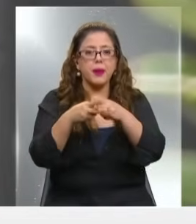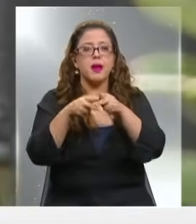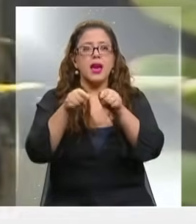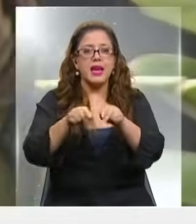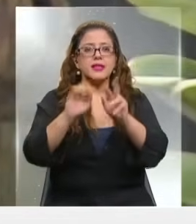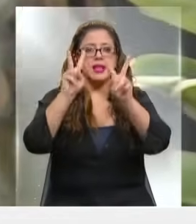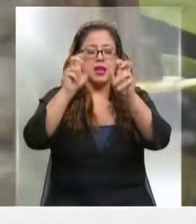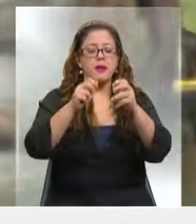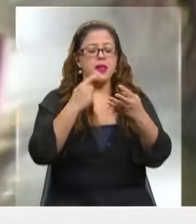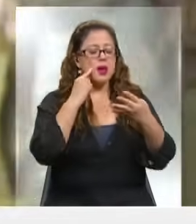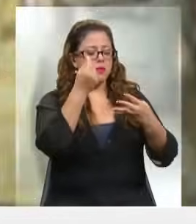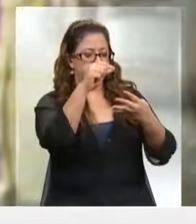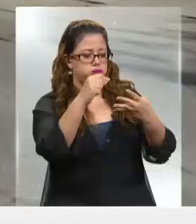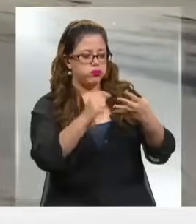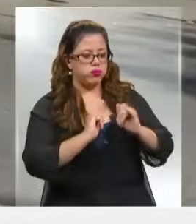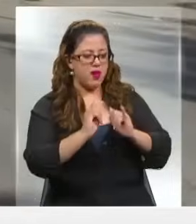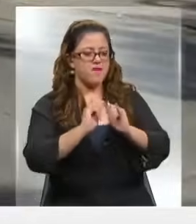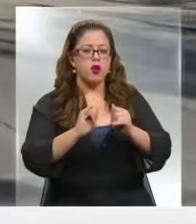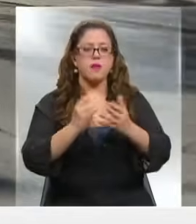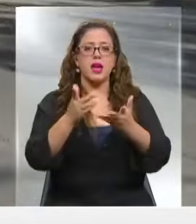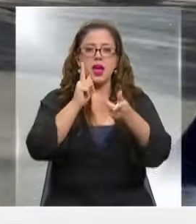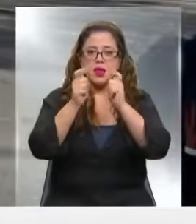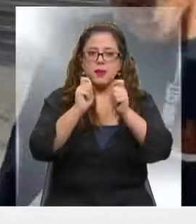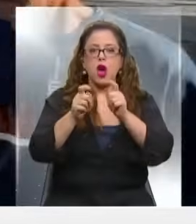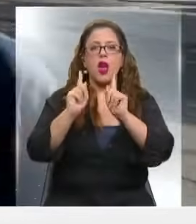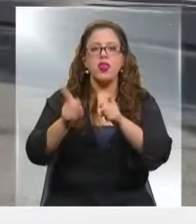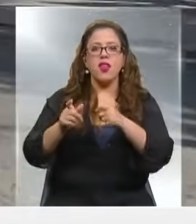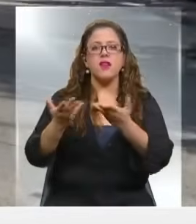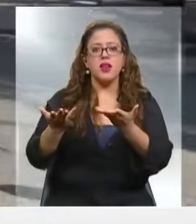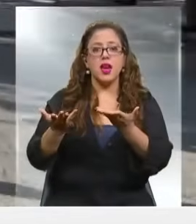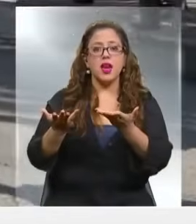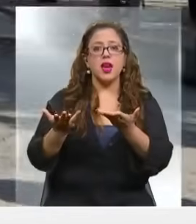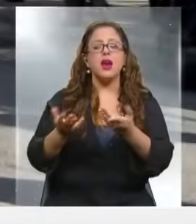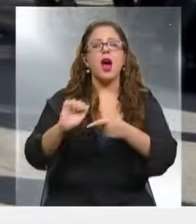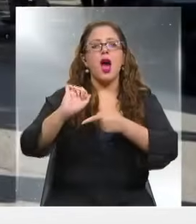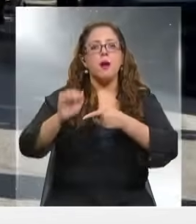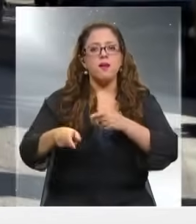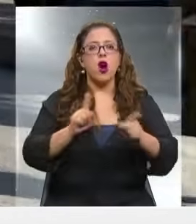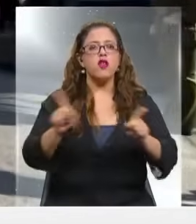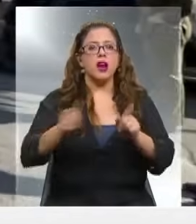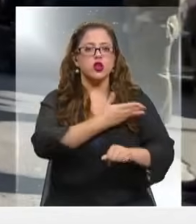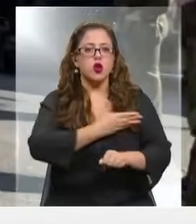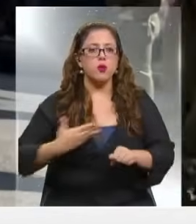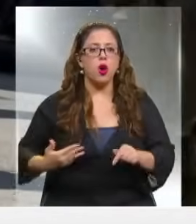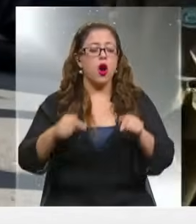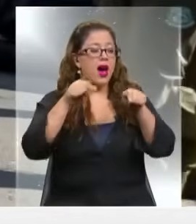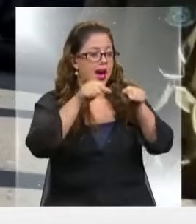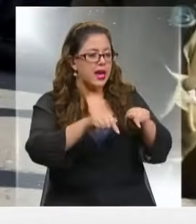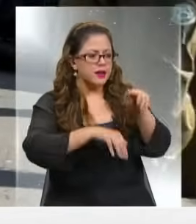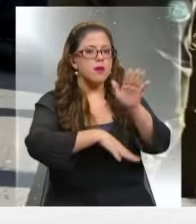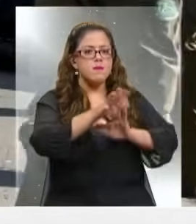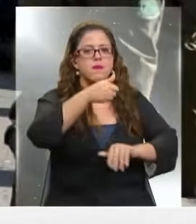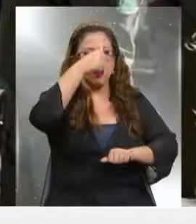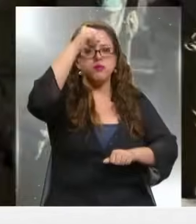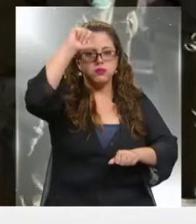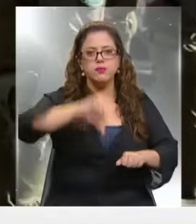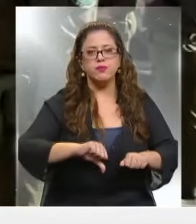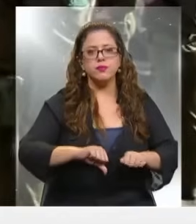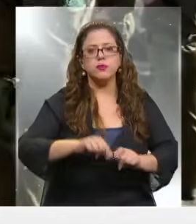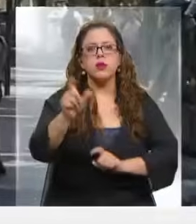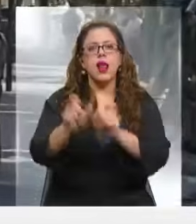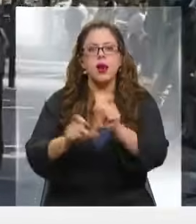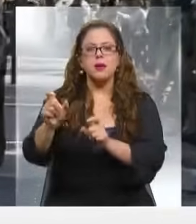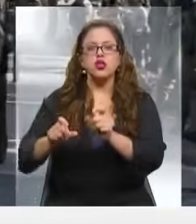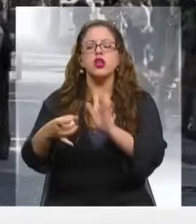informe de riesgo que debe ser aprobado por la delegación presidencial. Esta ley impone penas más gravosas a quienes